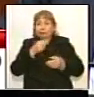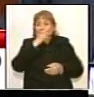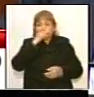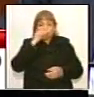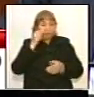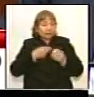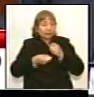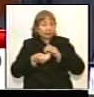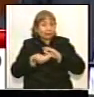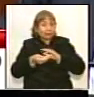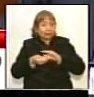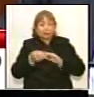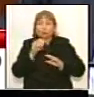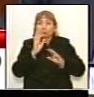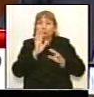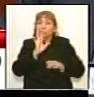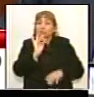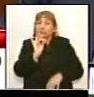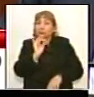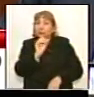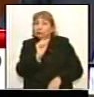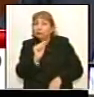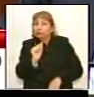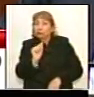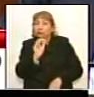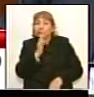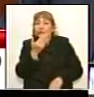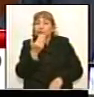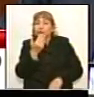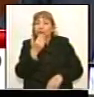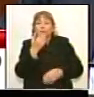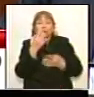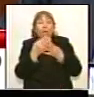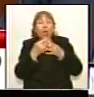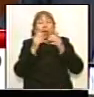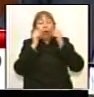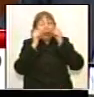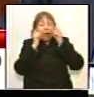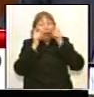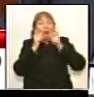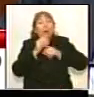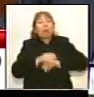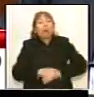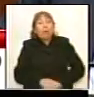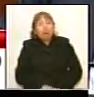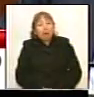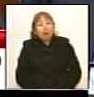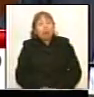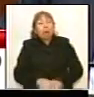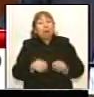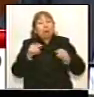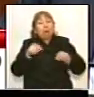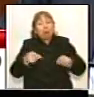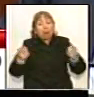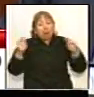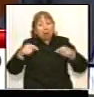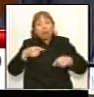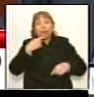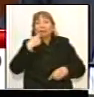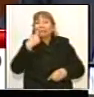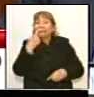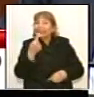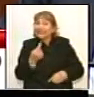les podrían dar de 8 a 15 años. Y claro, oh sorpresa, aquí nos vienen a decir